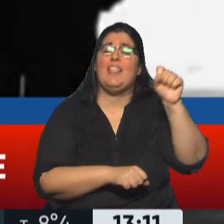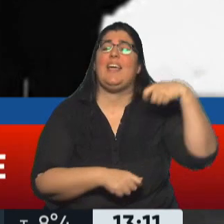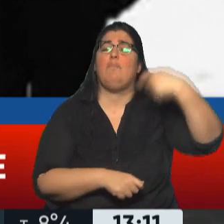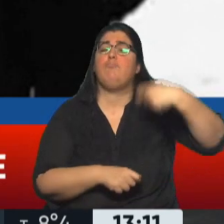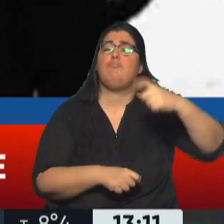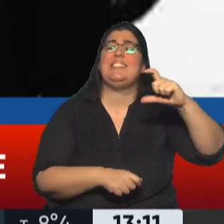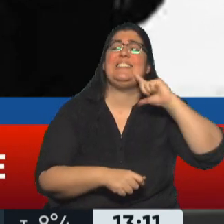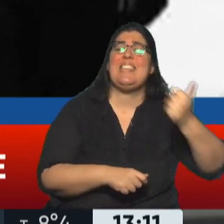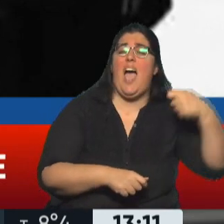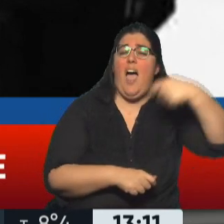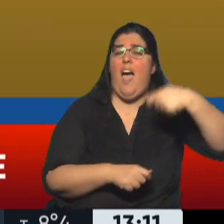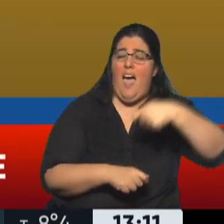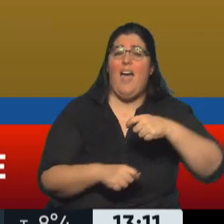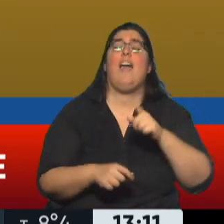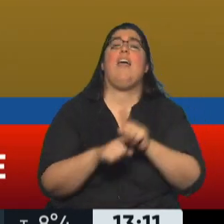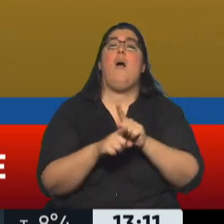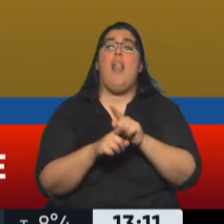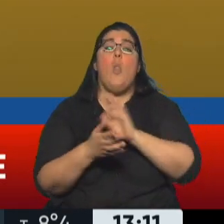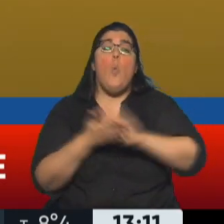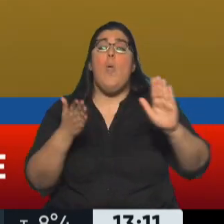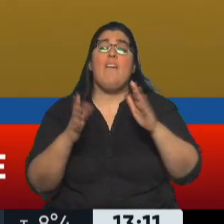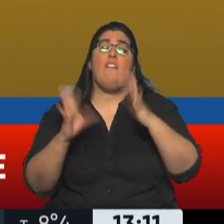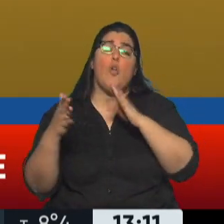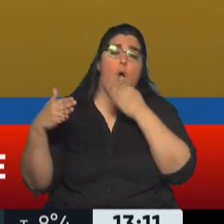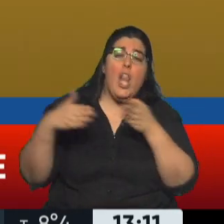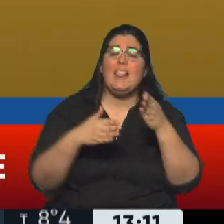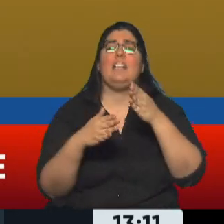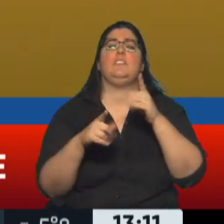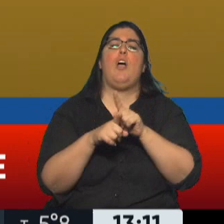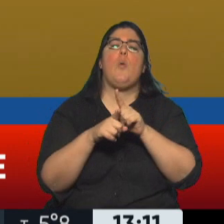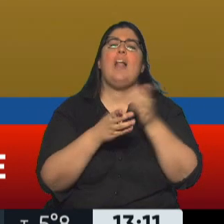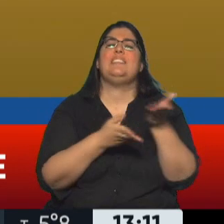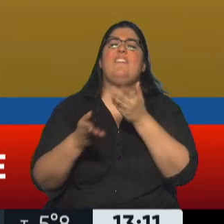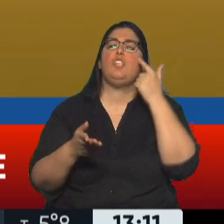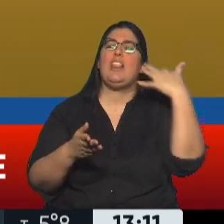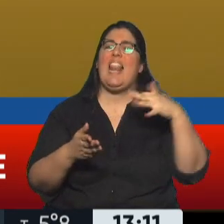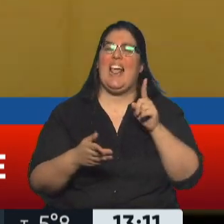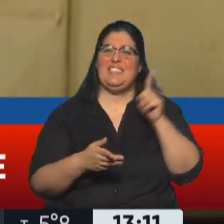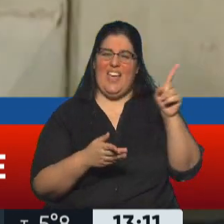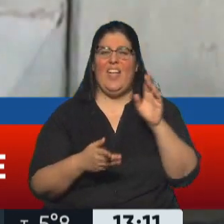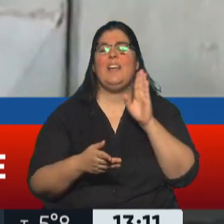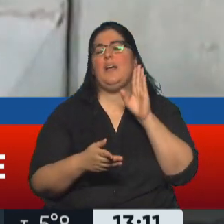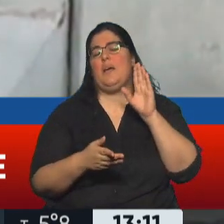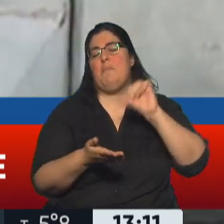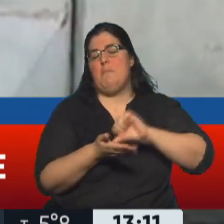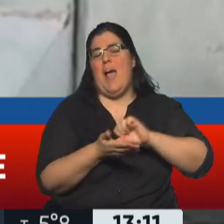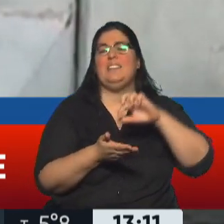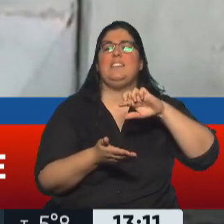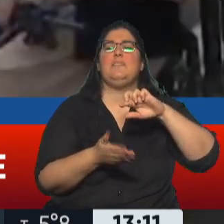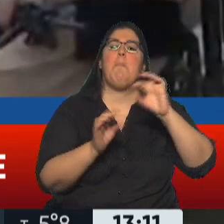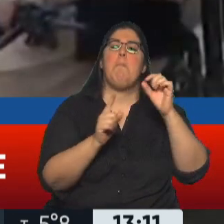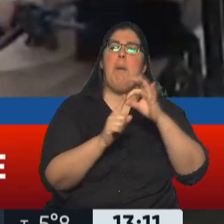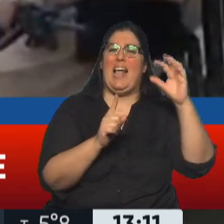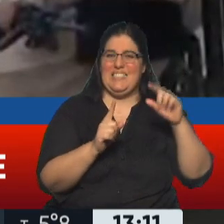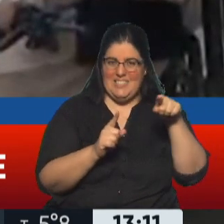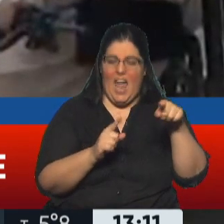CIA y la posterior orientación de sus nuevos cuadros por el Inter-Service Intelligence, el servicio de inteligencia de Pakistán, a esta